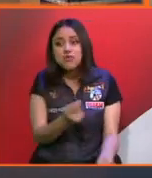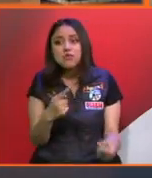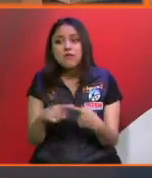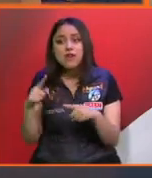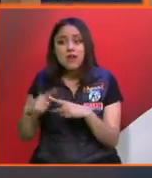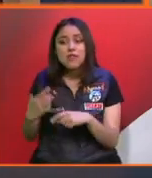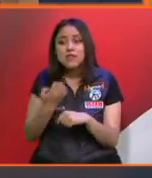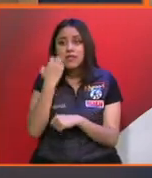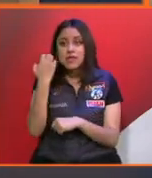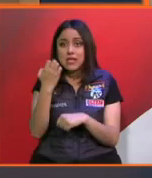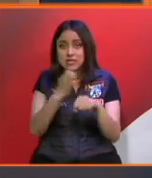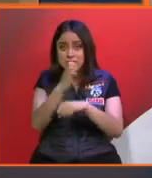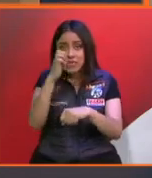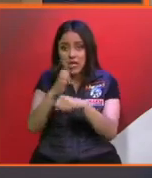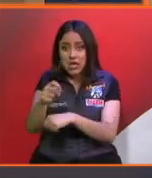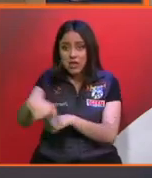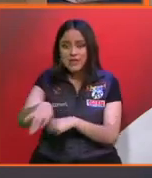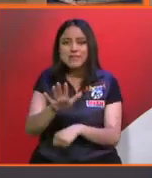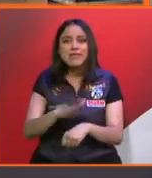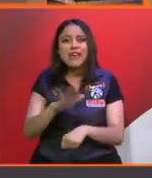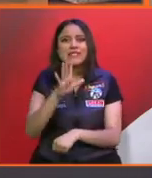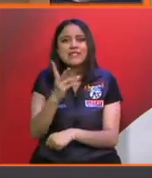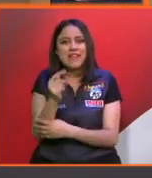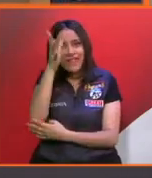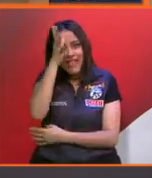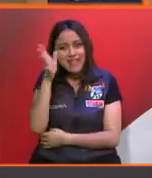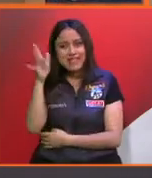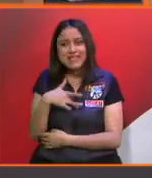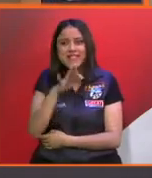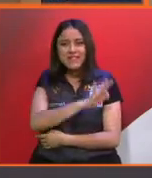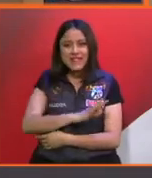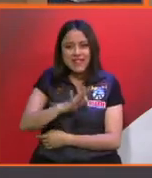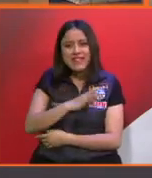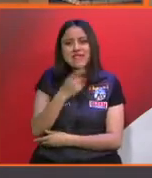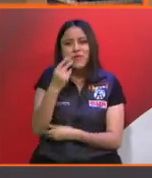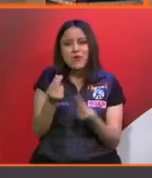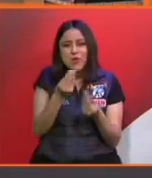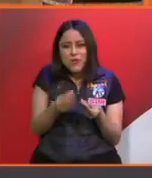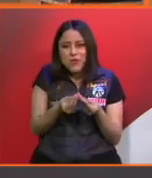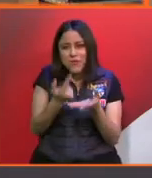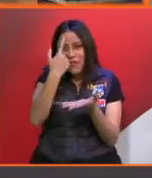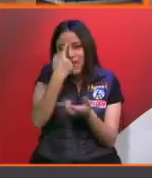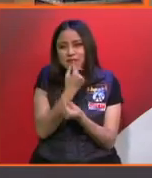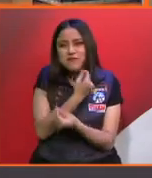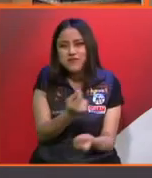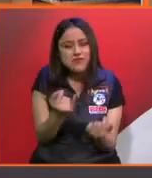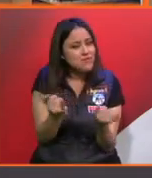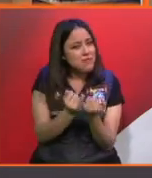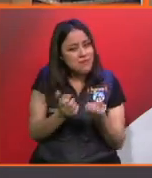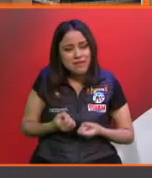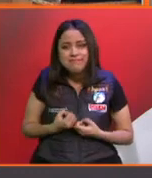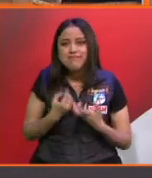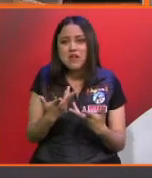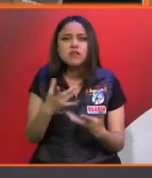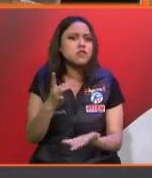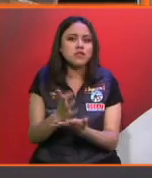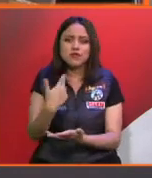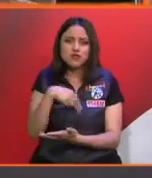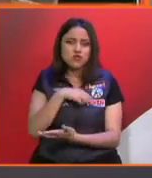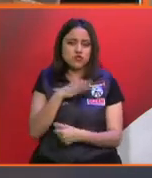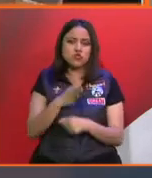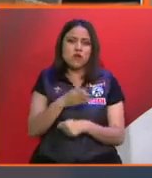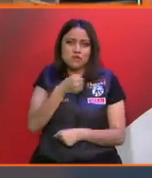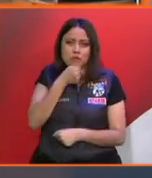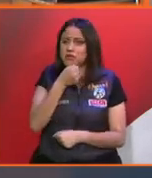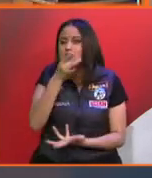donde llega la señal de TV Azteca serán más felices. Y eso es un regalito de la gente para la gente, que es lo más importante. Nosotros solo somos los